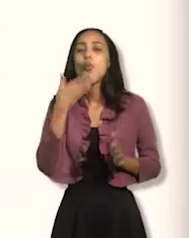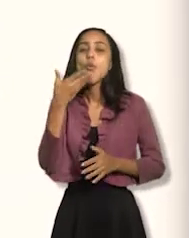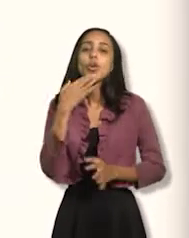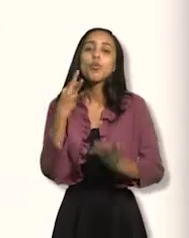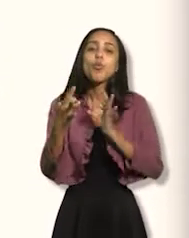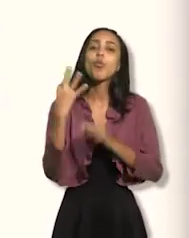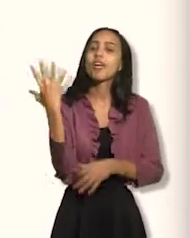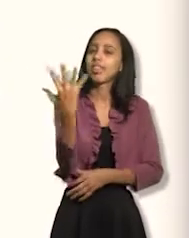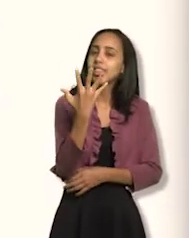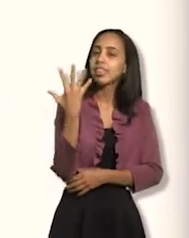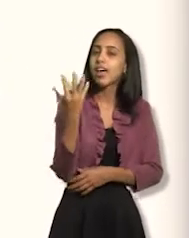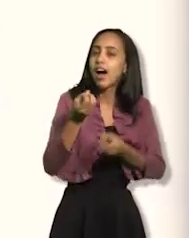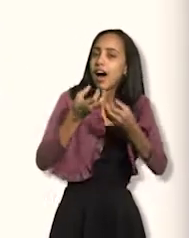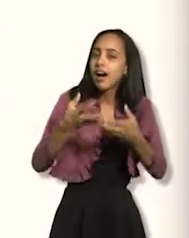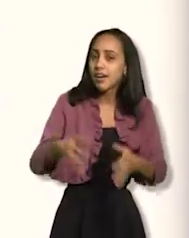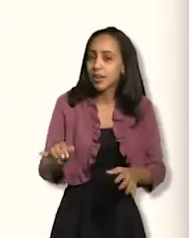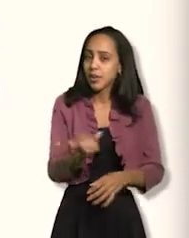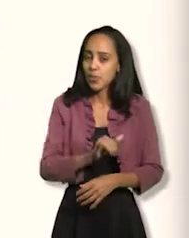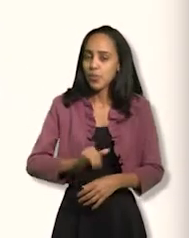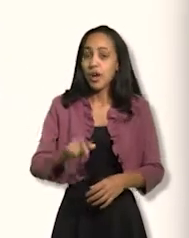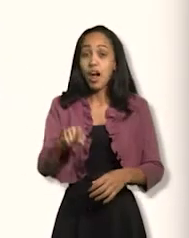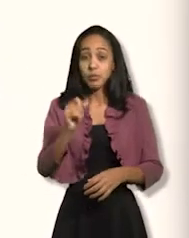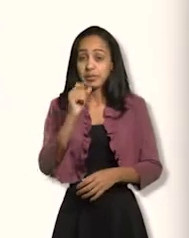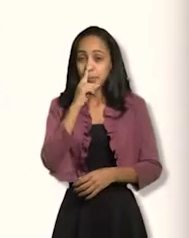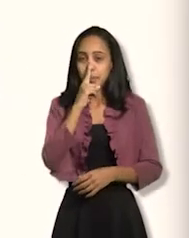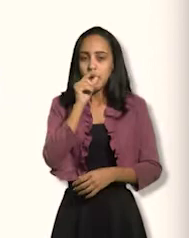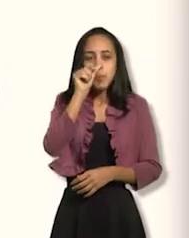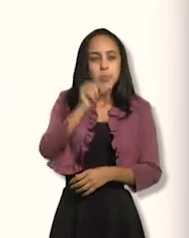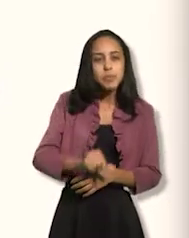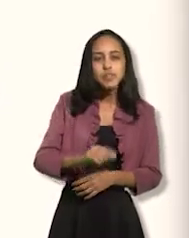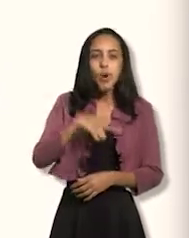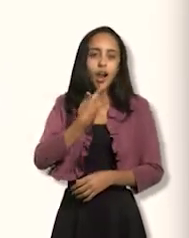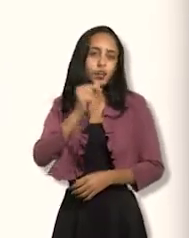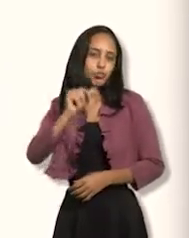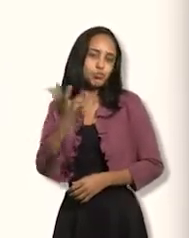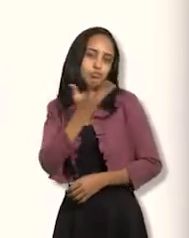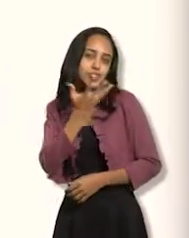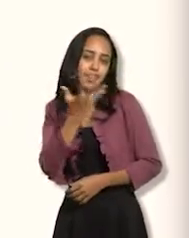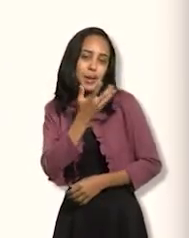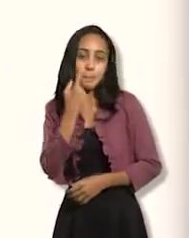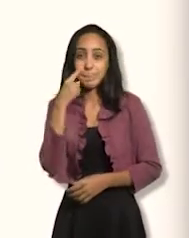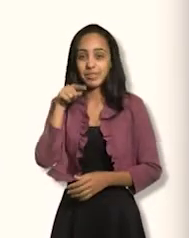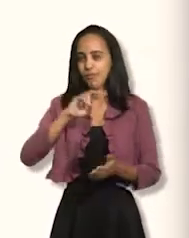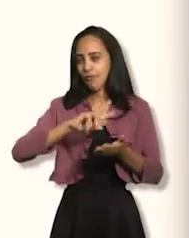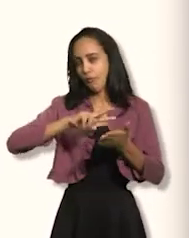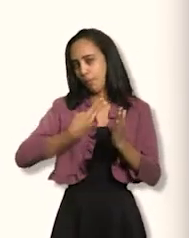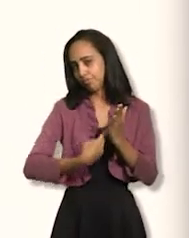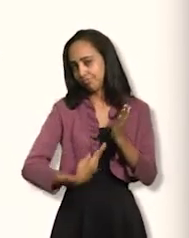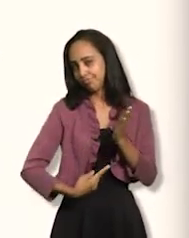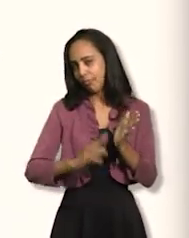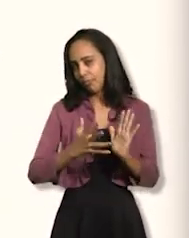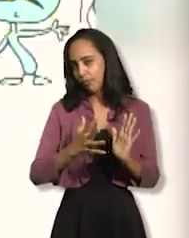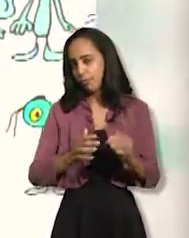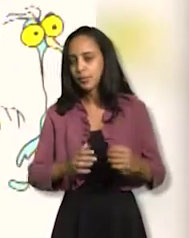ecológico Y ahora estoy terminando los personajes ¿Ven? Son así